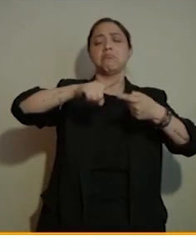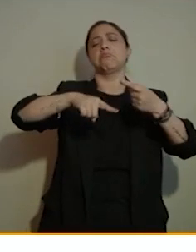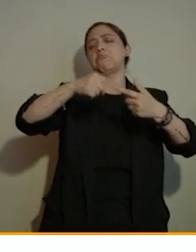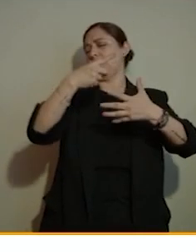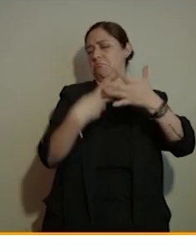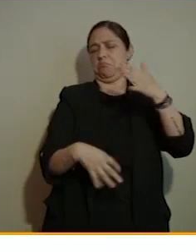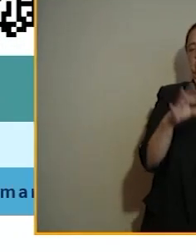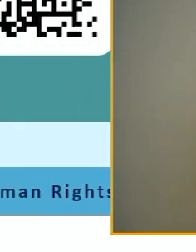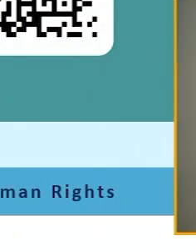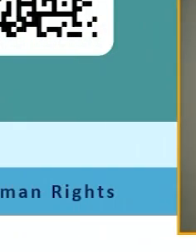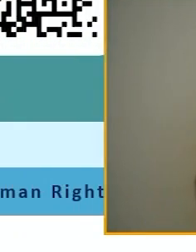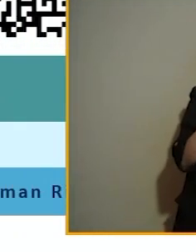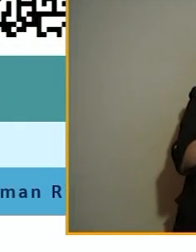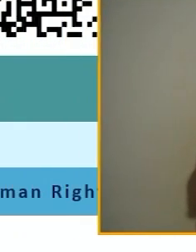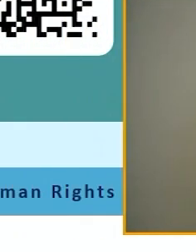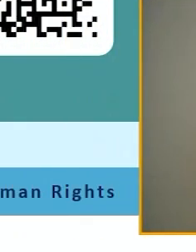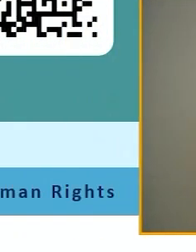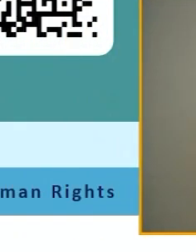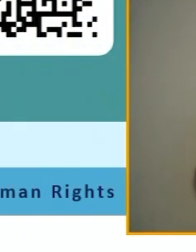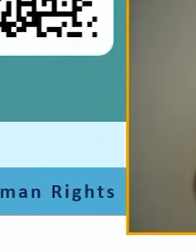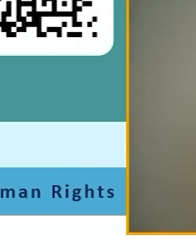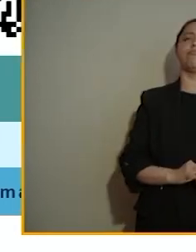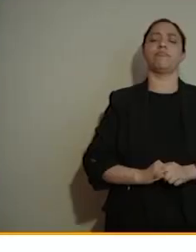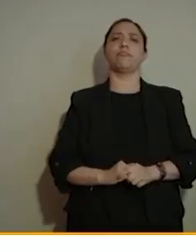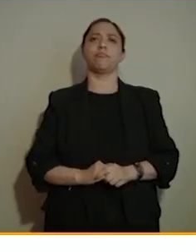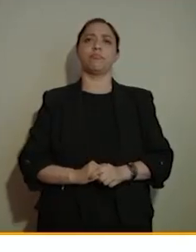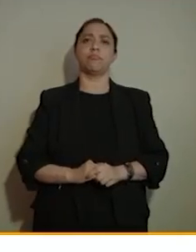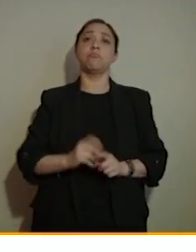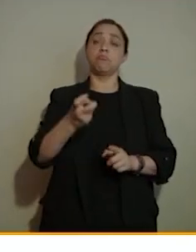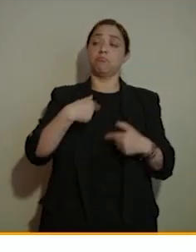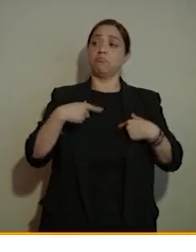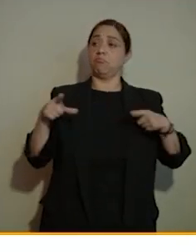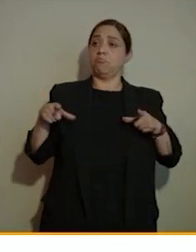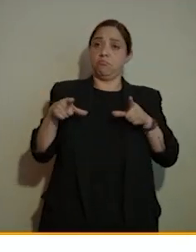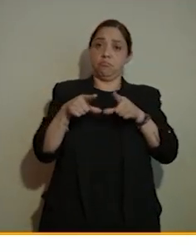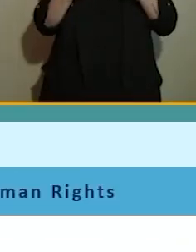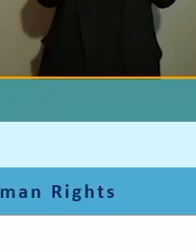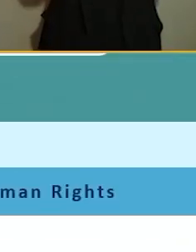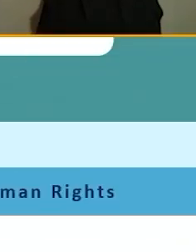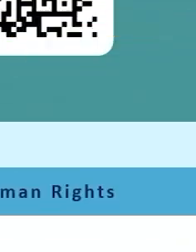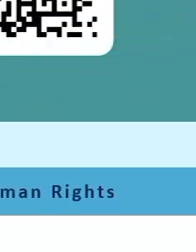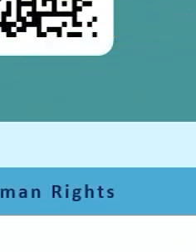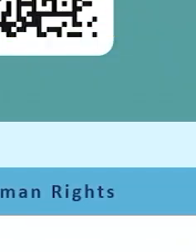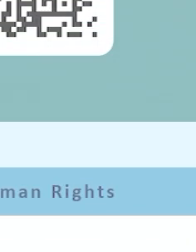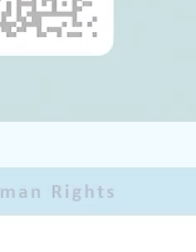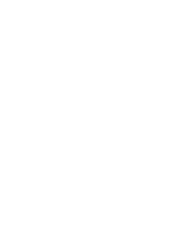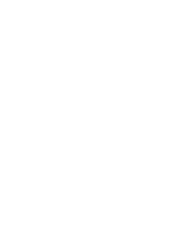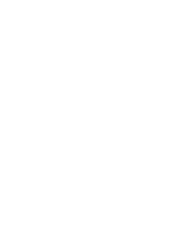detalles y pormenores relacionados con ello. Con eso termino, agradezco mucho su atención.